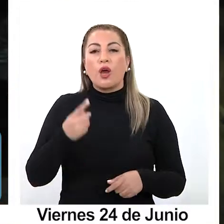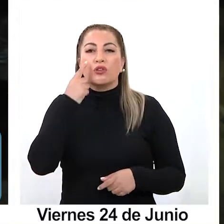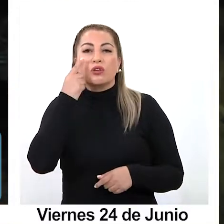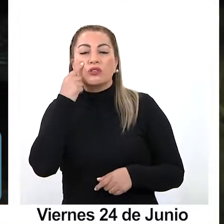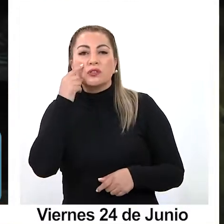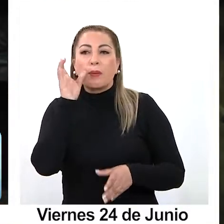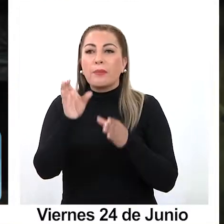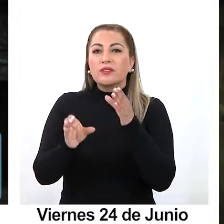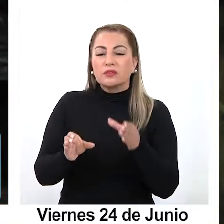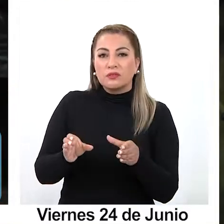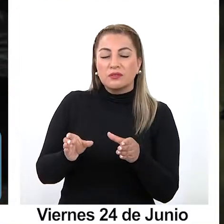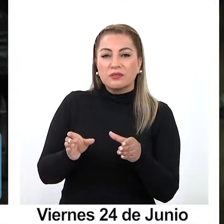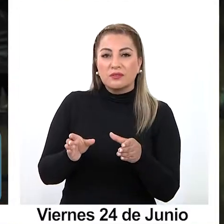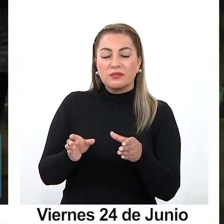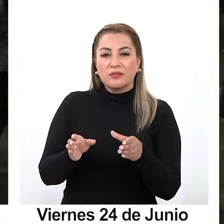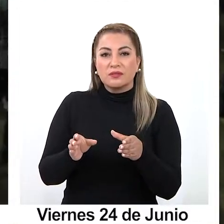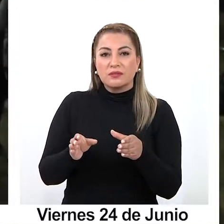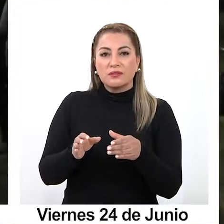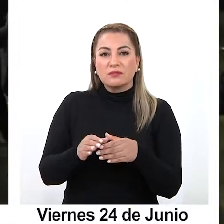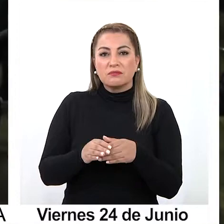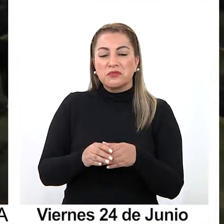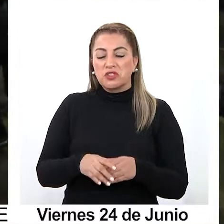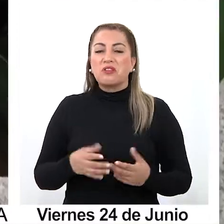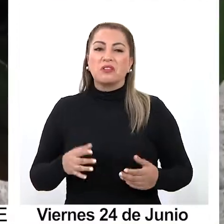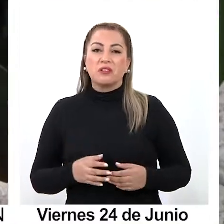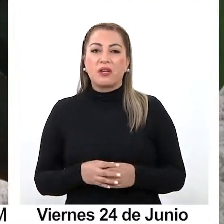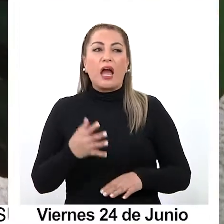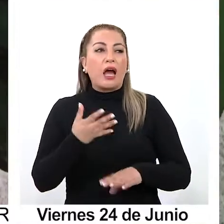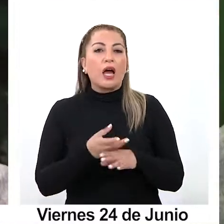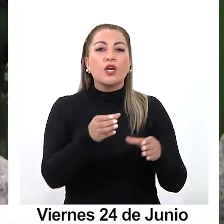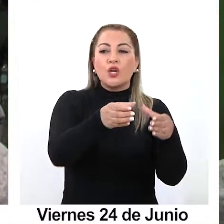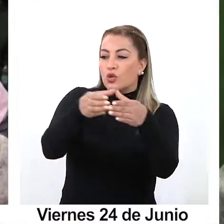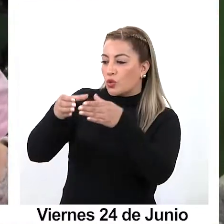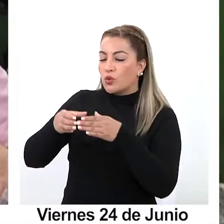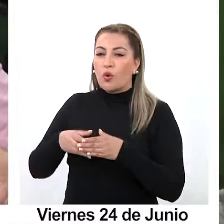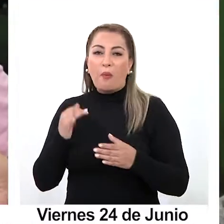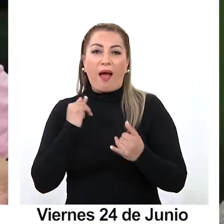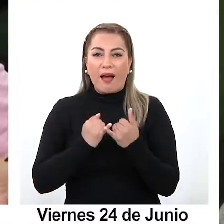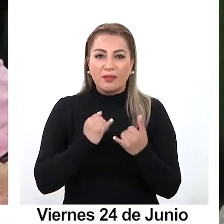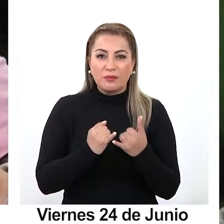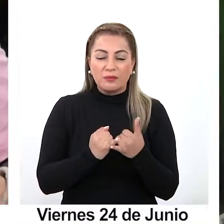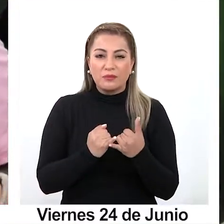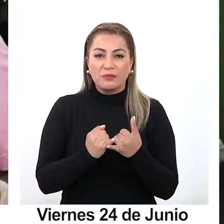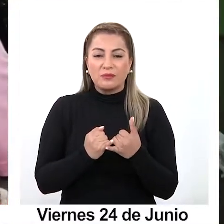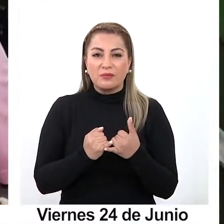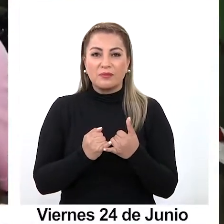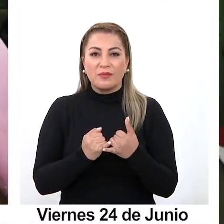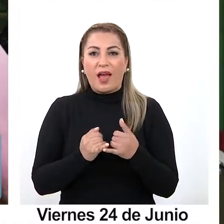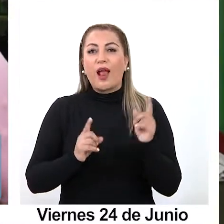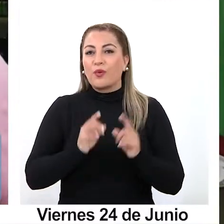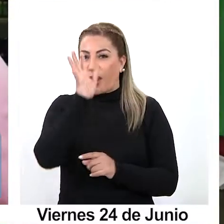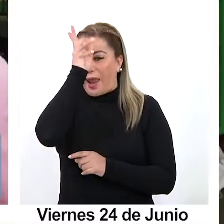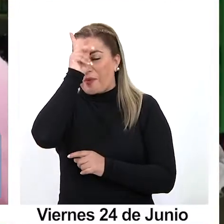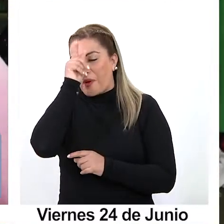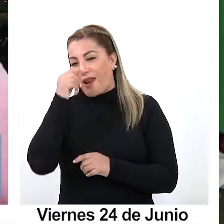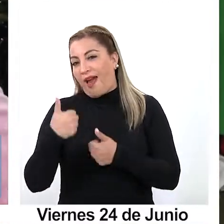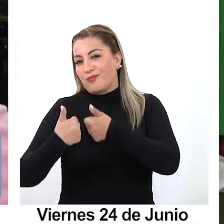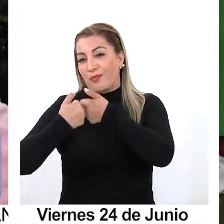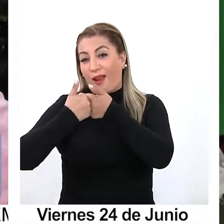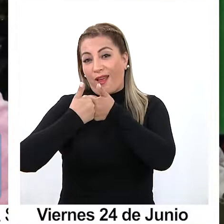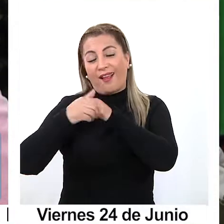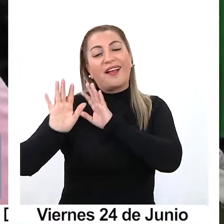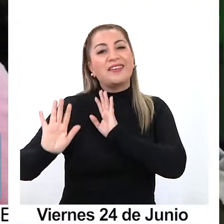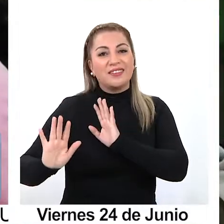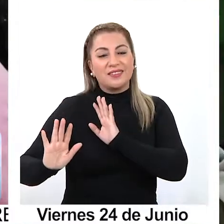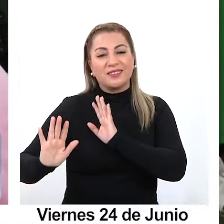se conoce gente ajena al grupo, así que es piola. Se forman grupitos, hacen su amistades. Nacen sus romances por ahí